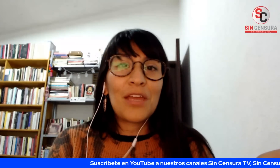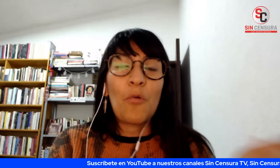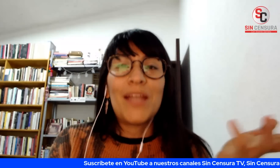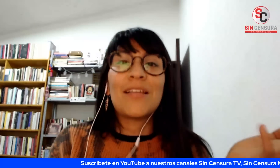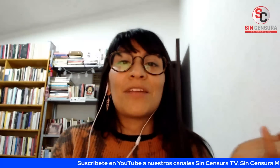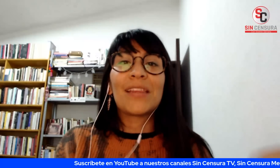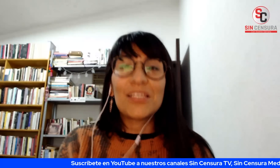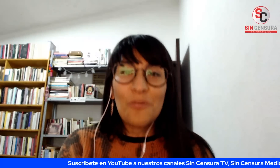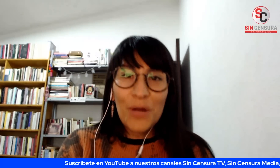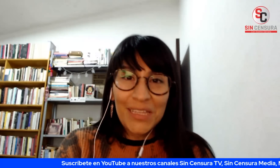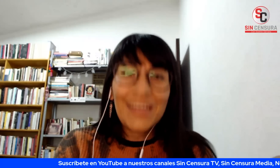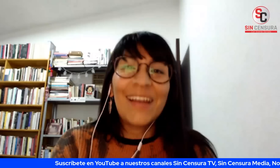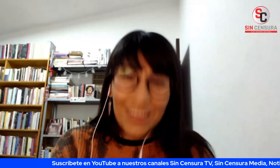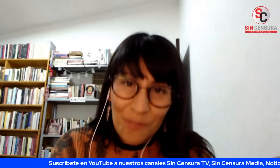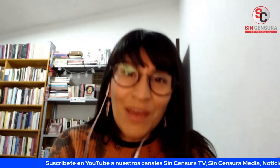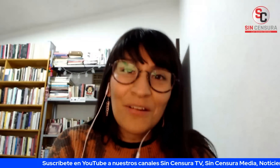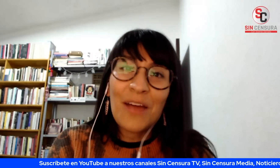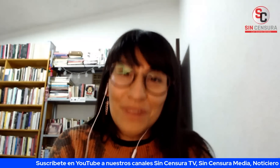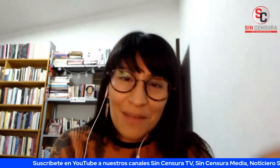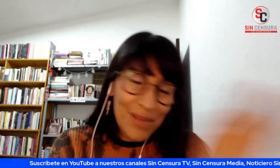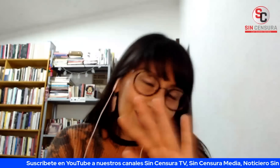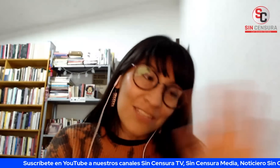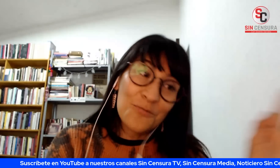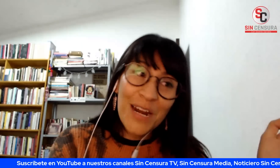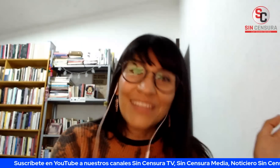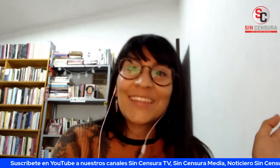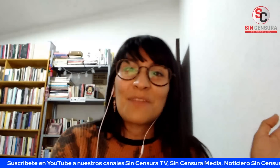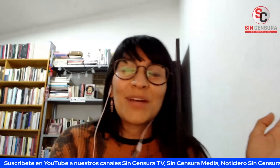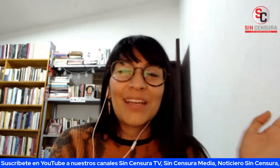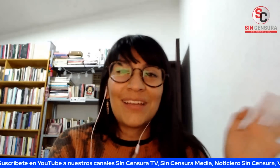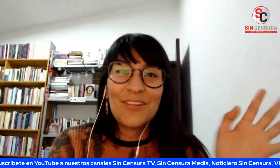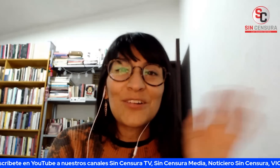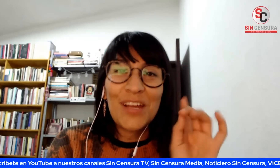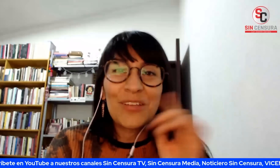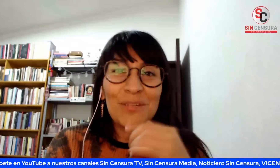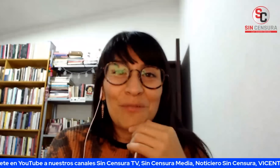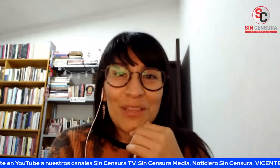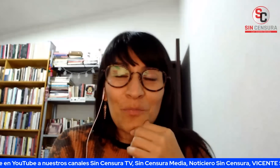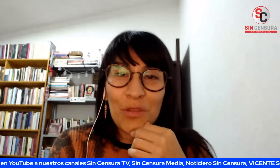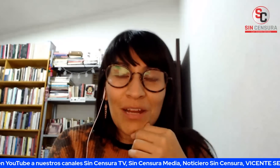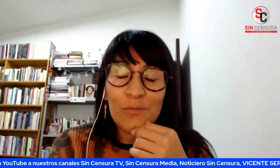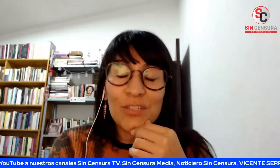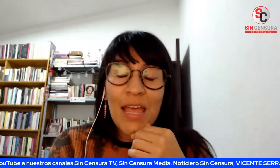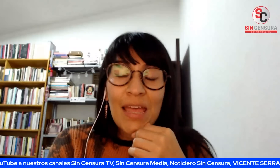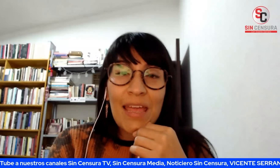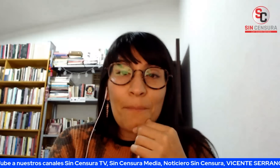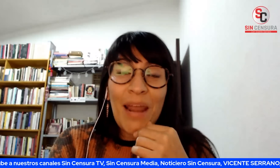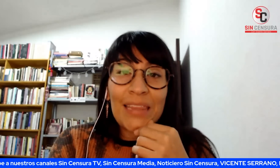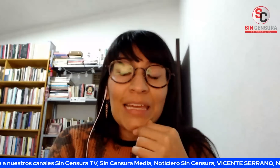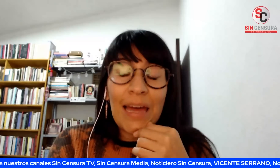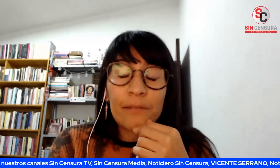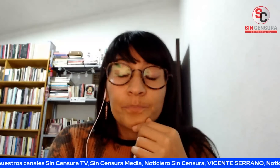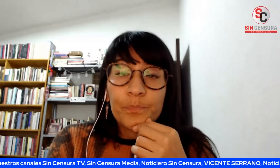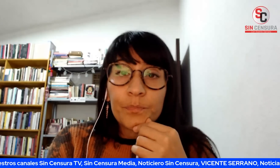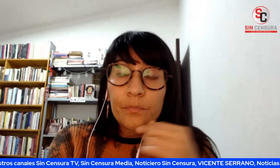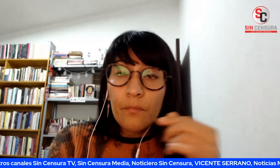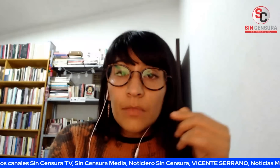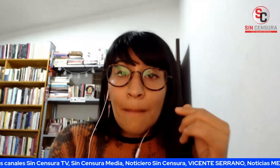significativo de cuál es la orientación política que ha tomado la UNAM, que ese es un gran tema que yo creo que en otro momento podríamos